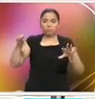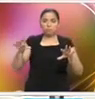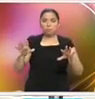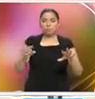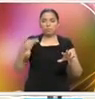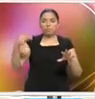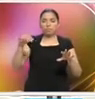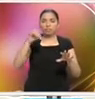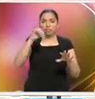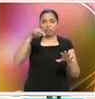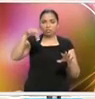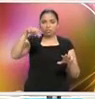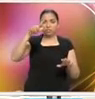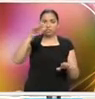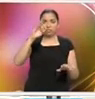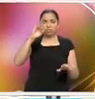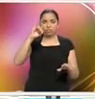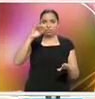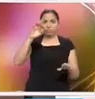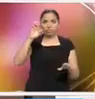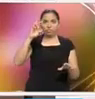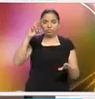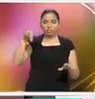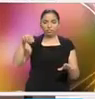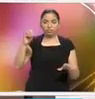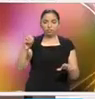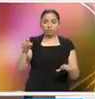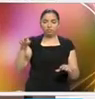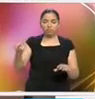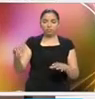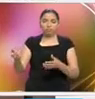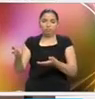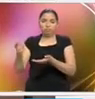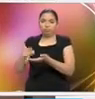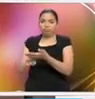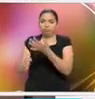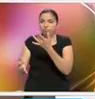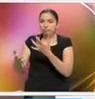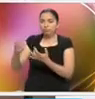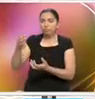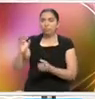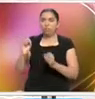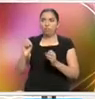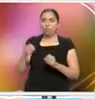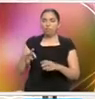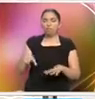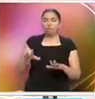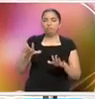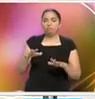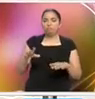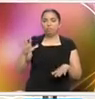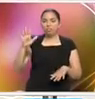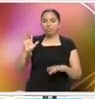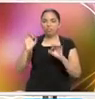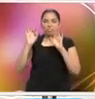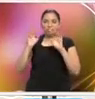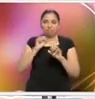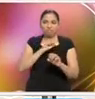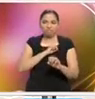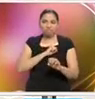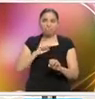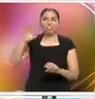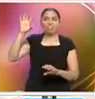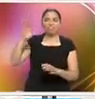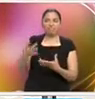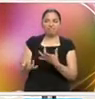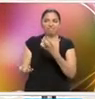por ahí entraban todo lo que eran personajes sobrenaturales o demoníacos, como el fantasma del papá de Hamlet, etcétera, entraban por esa, entonces esa era la del